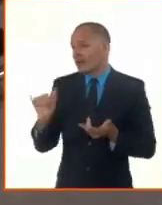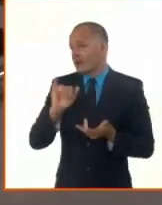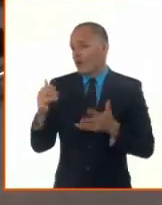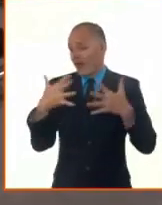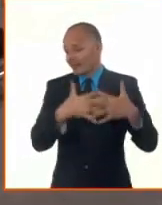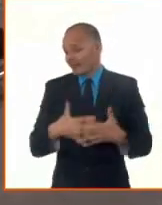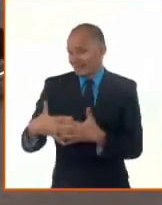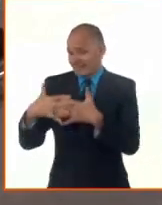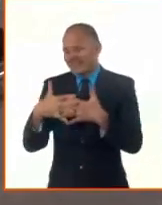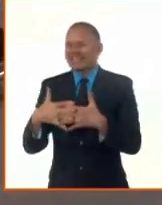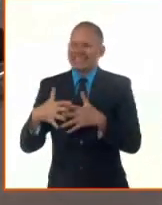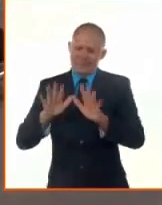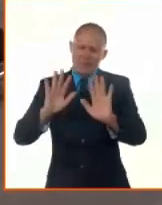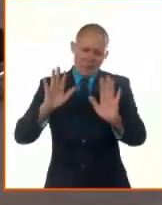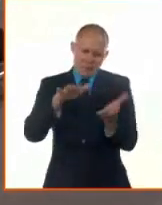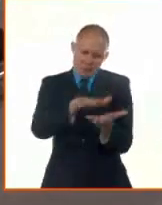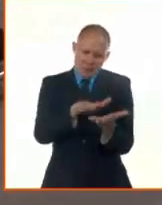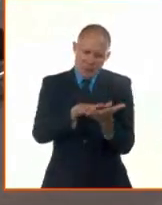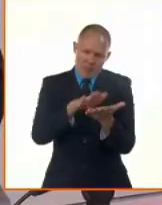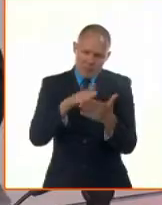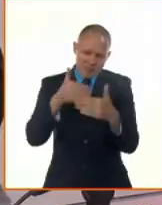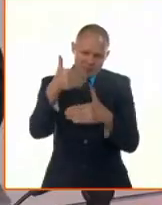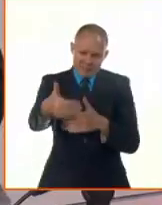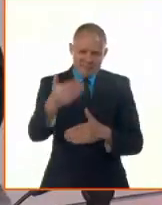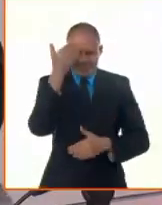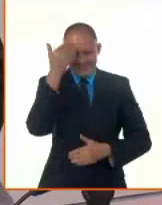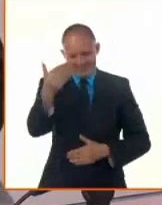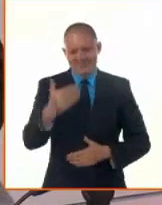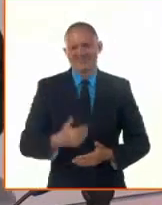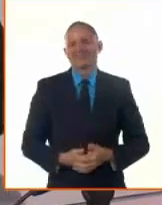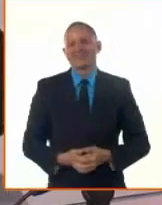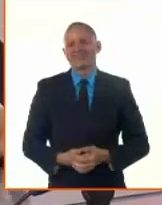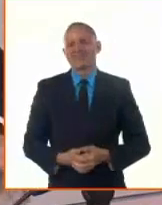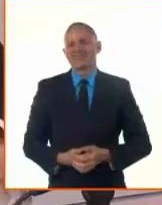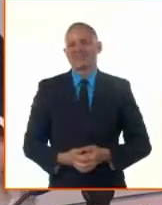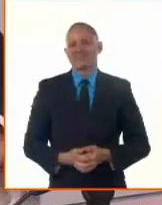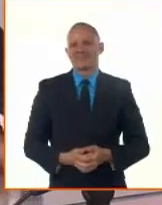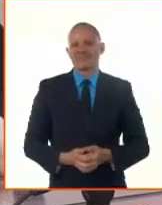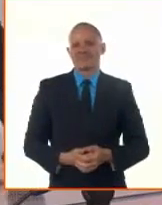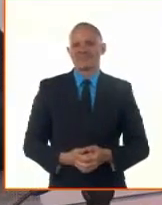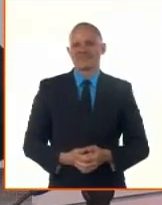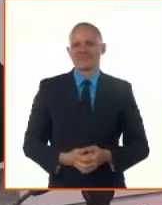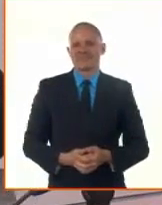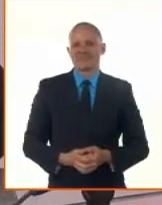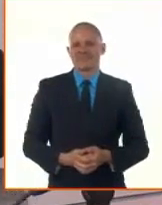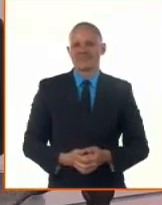tiene una situación complicada Ok Muchas gracias profesora por haber estado con nosotros mañana